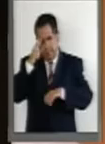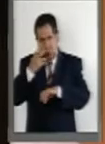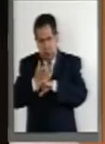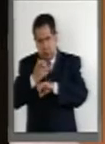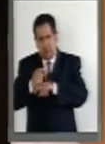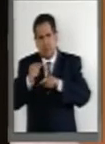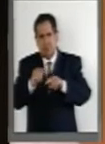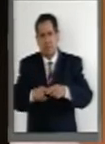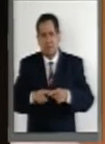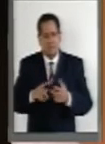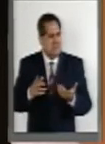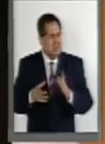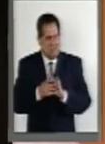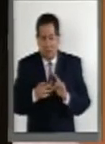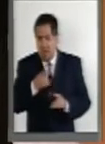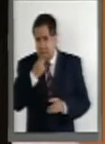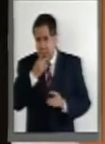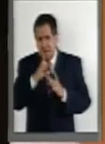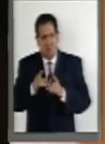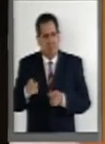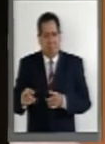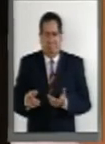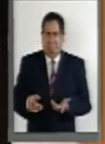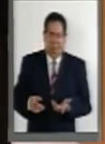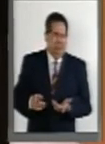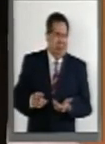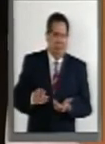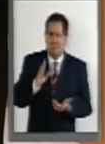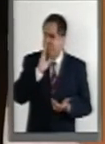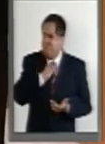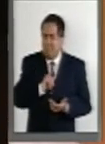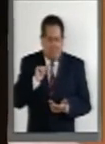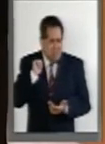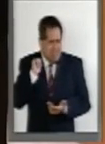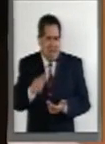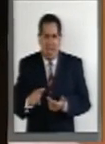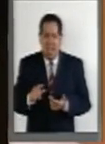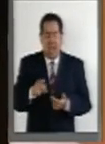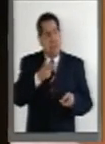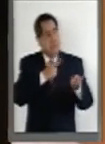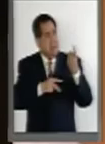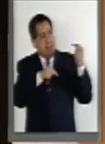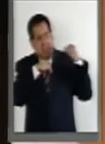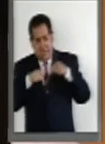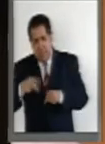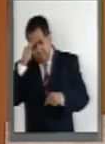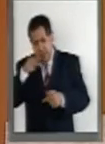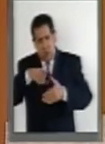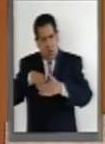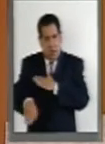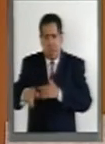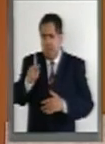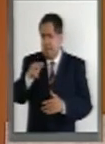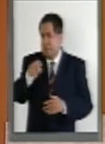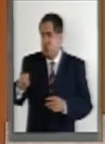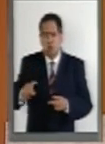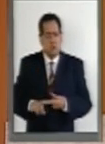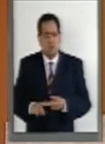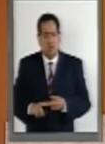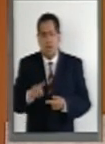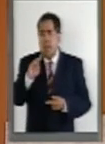Unidos criticaron duramente la decisión de recibir al candidato republicano en Los Pinos. Miguel